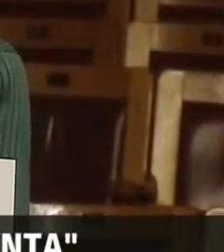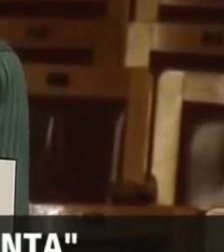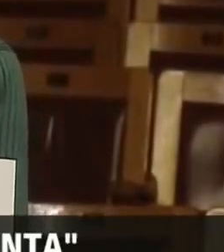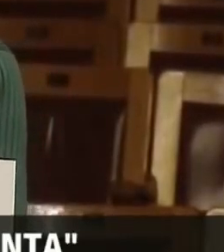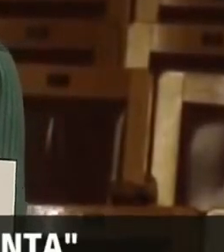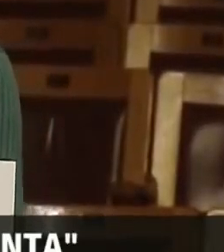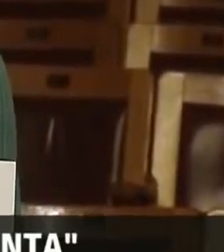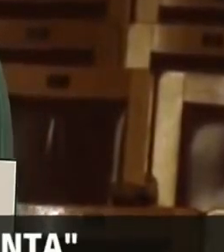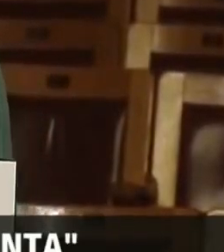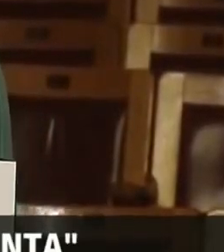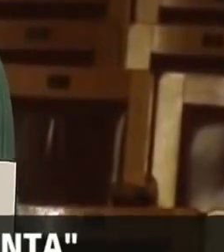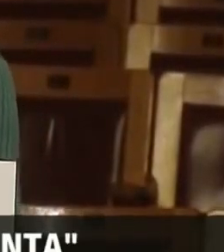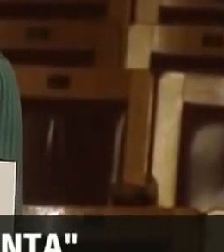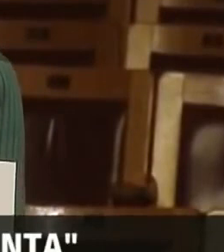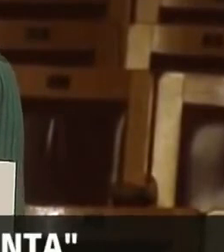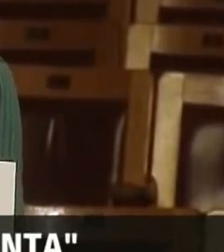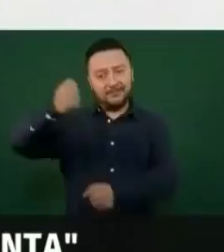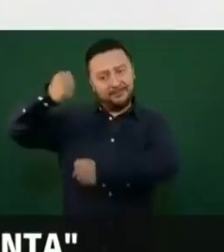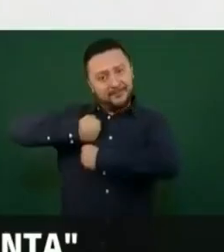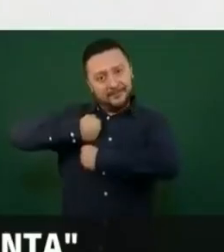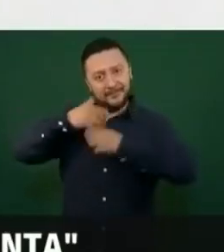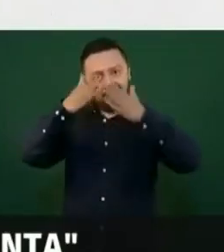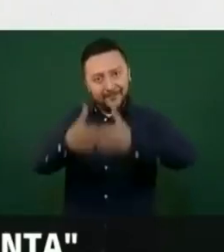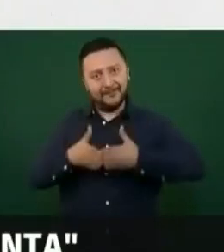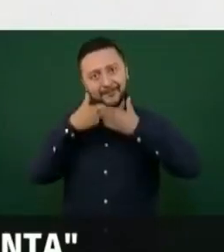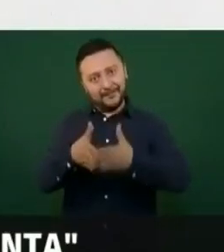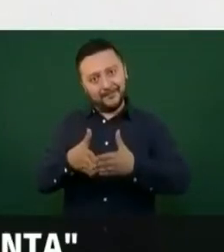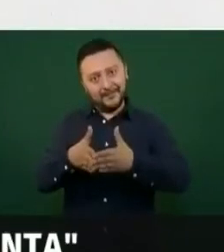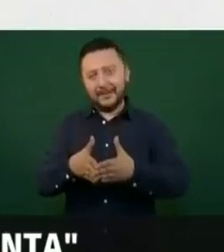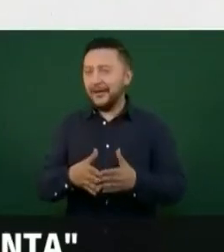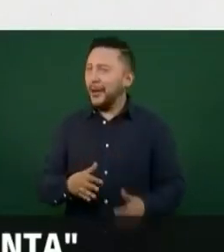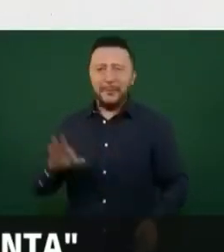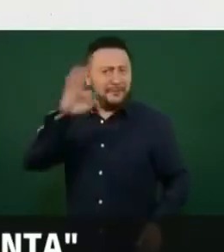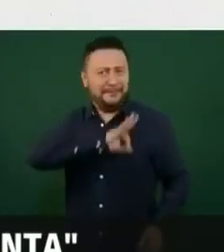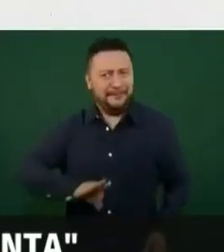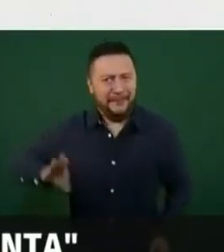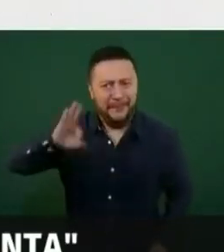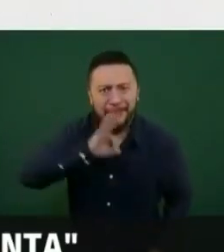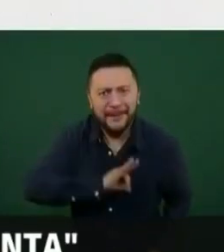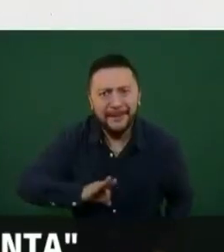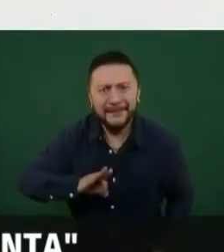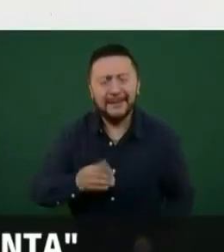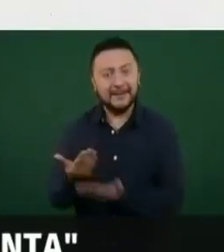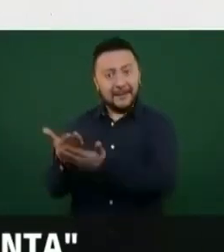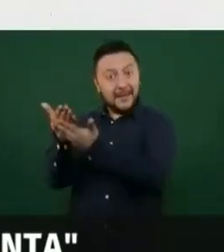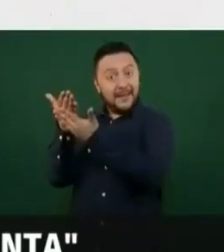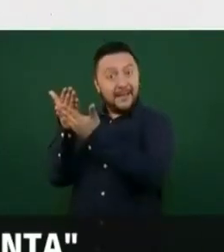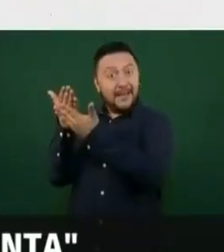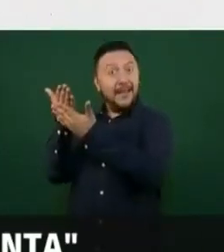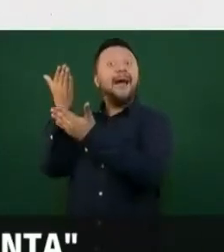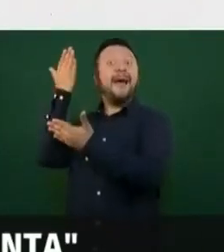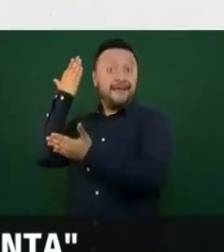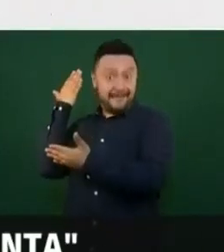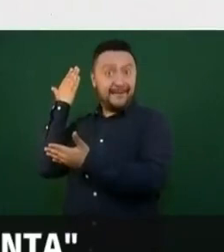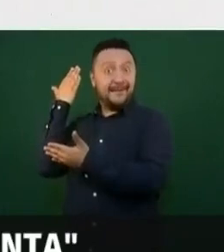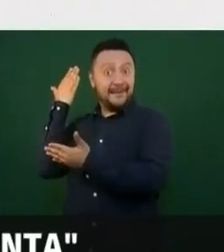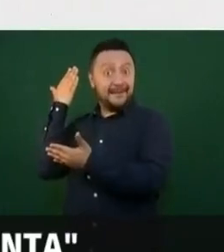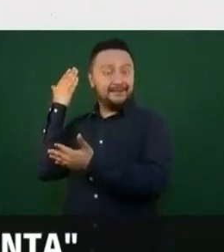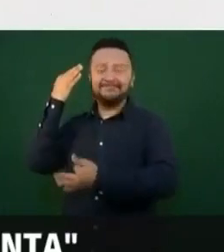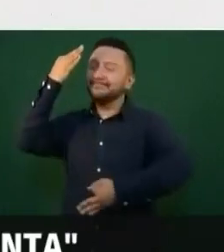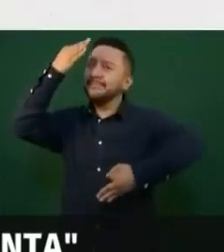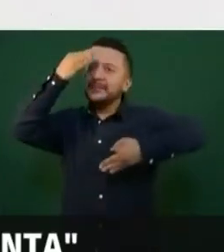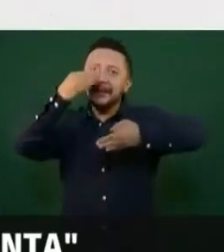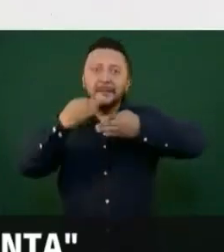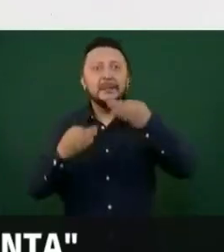gobernadora electa de Colima, Indira Vizcaíno Silva. La mandataria capitalina consideró que es un orgullo que las mujeres puedan estar en puestos